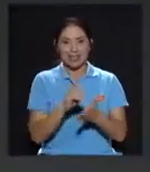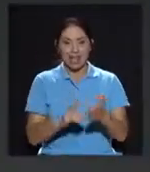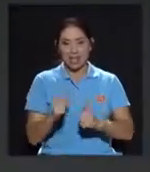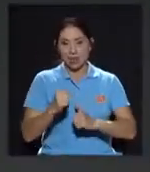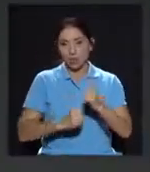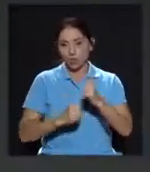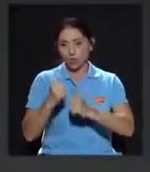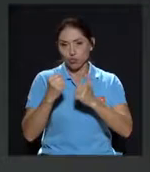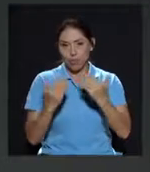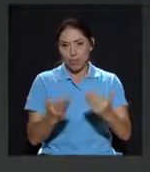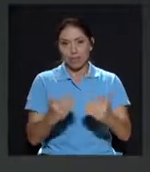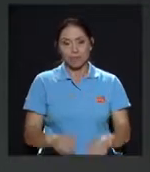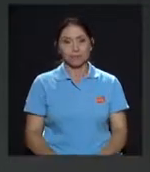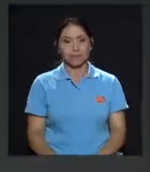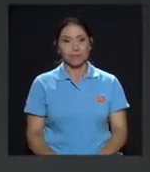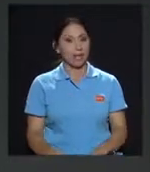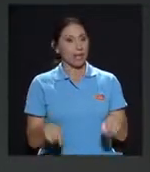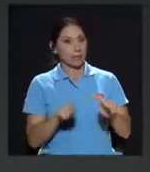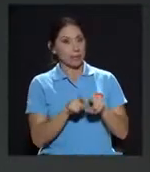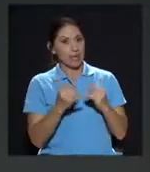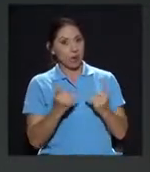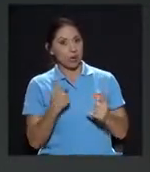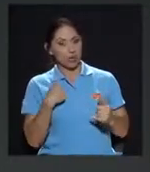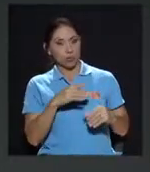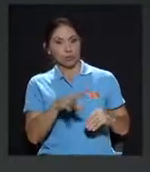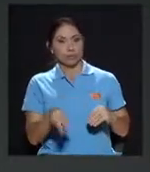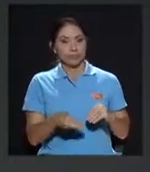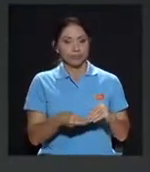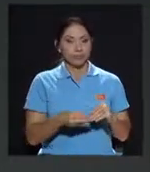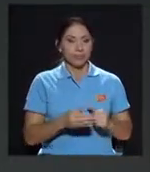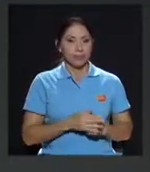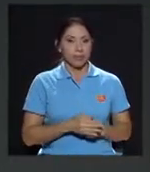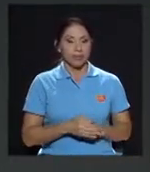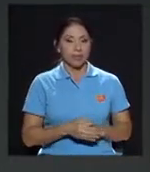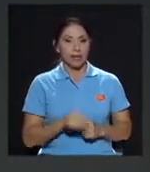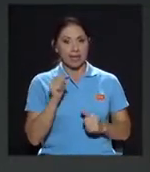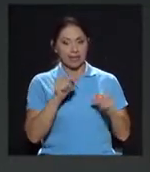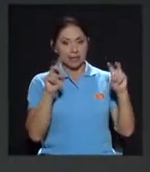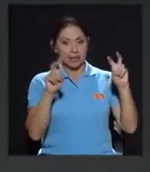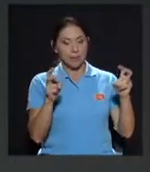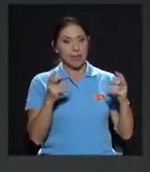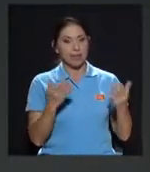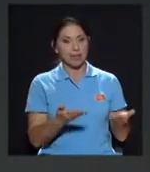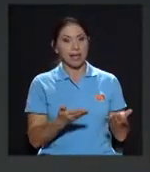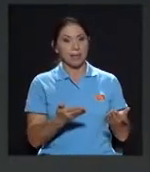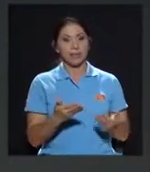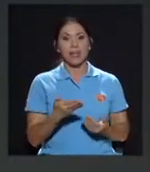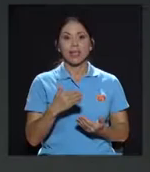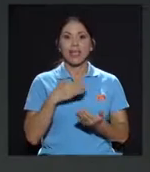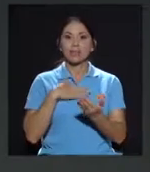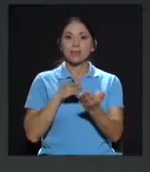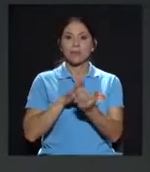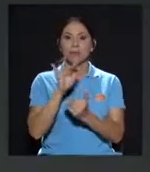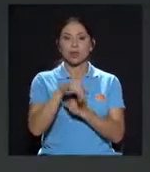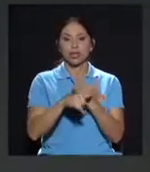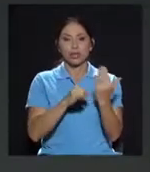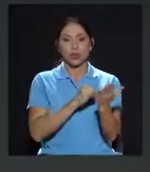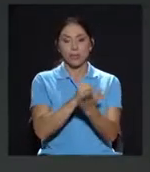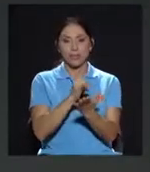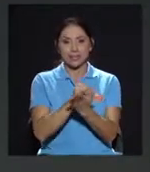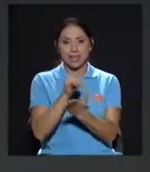generarle ocho notas de pie de página en esta temática que es mi proyecto de investigación